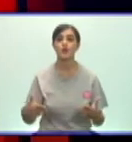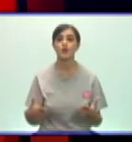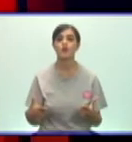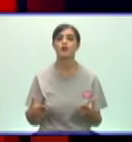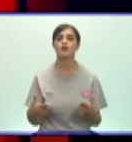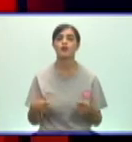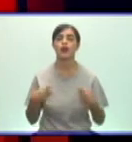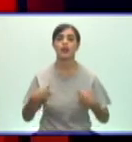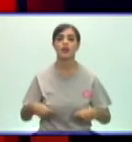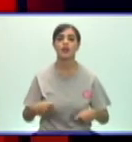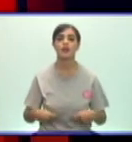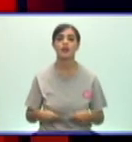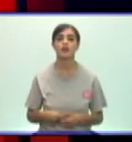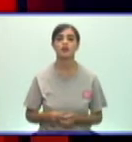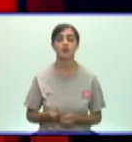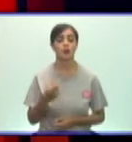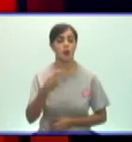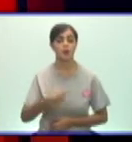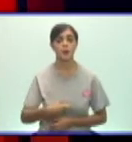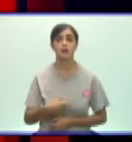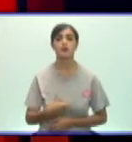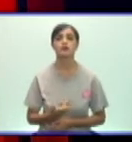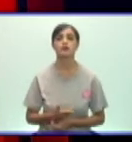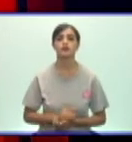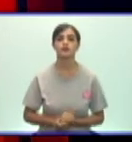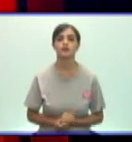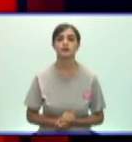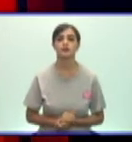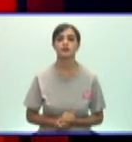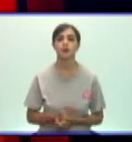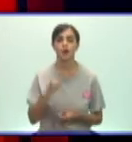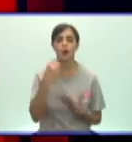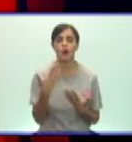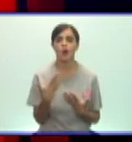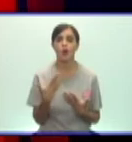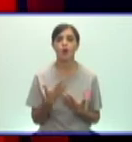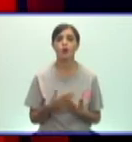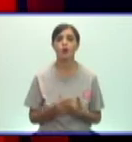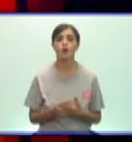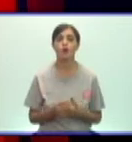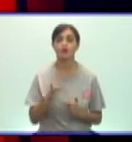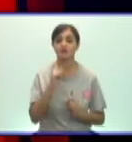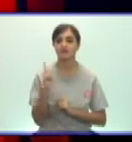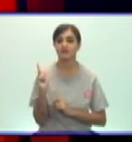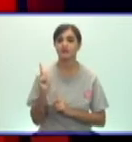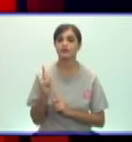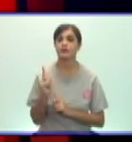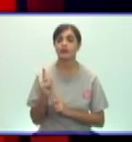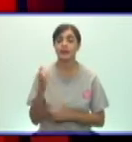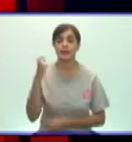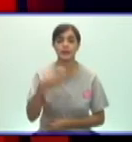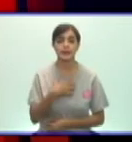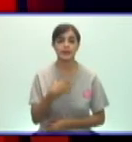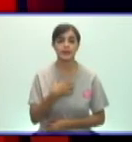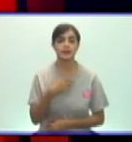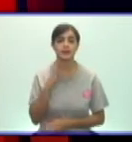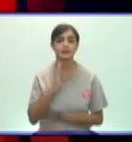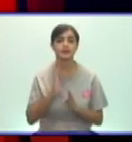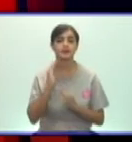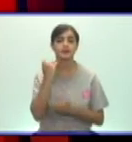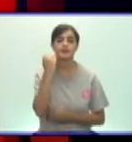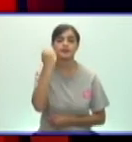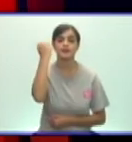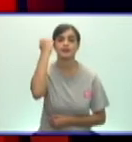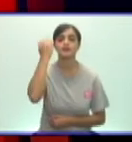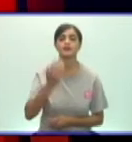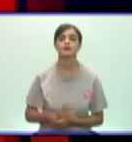a ir percibiendo que se van a ir violando esos derechos humanos. Recuerden que ustedes tienen que desarrollar y han desarrollado, estoy